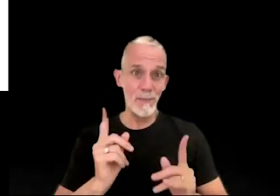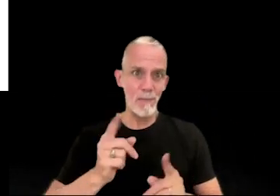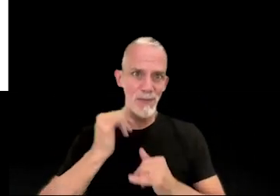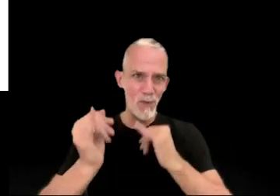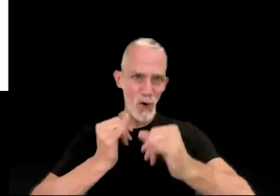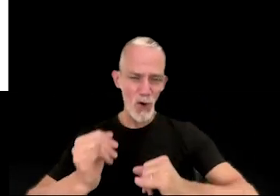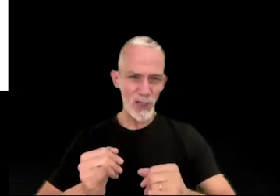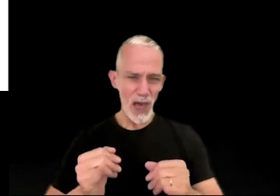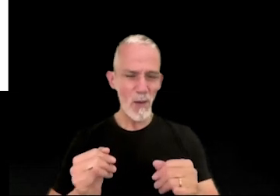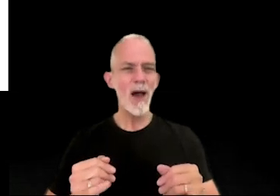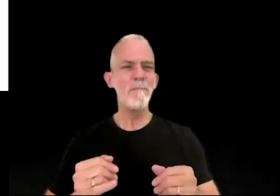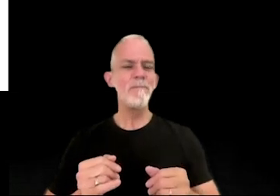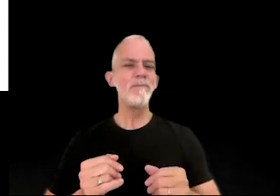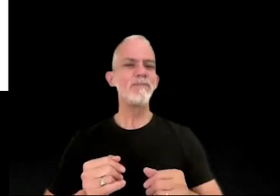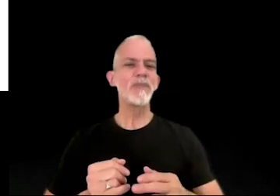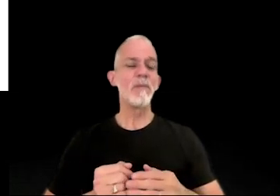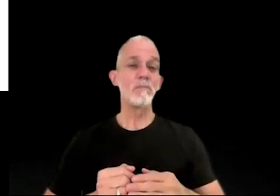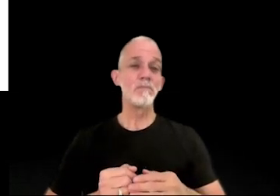sea eh,